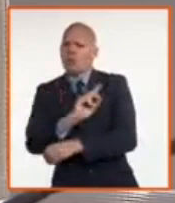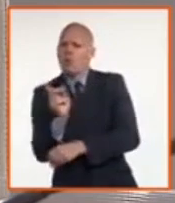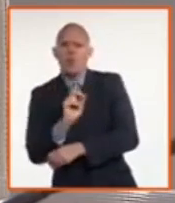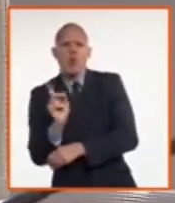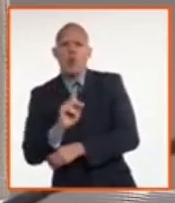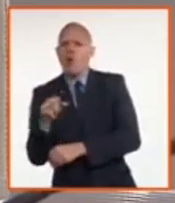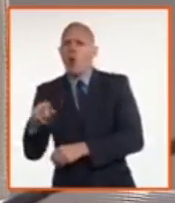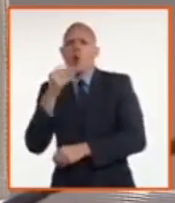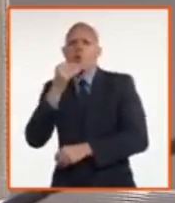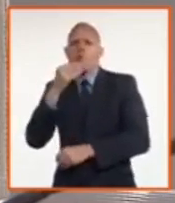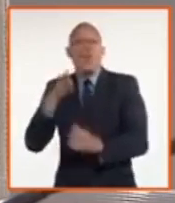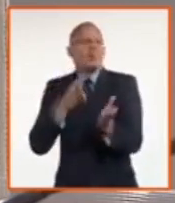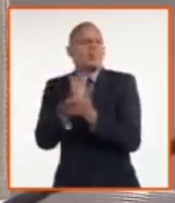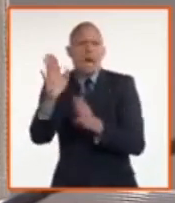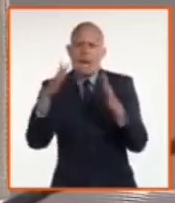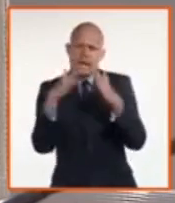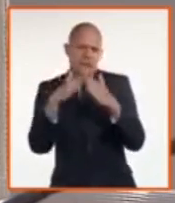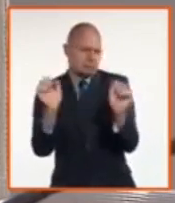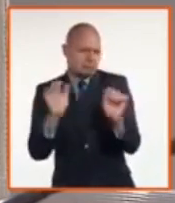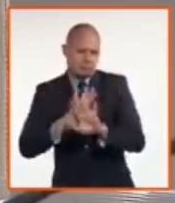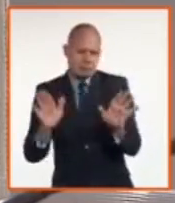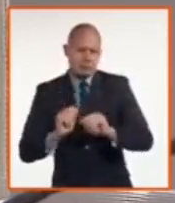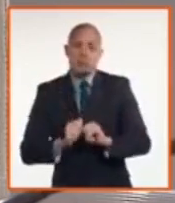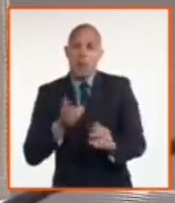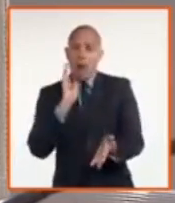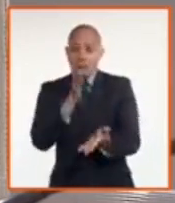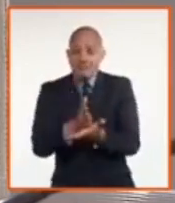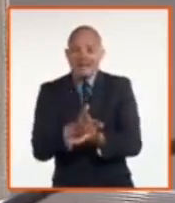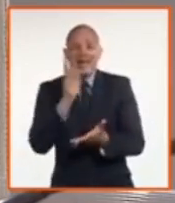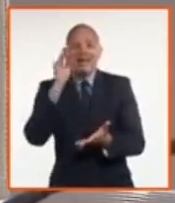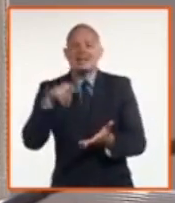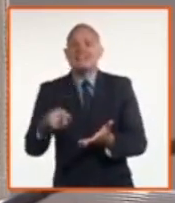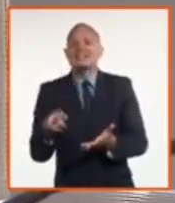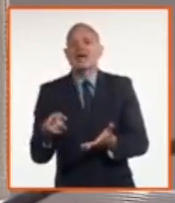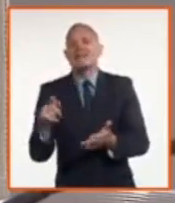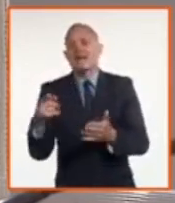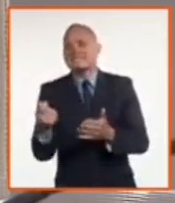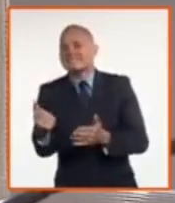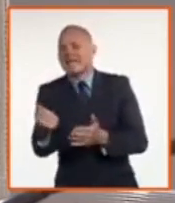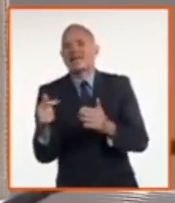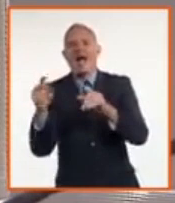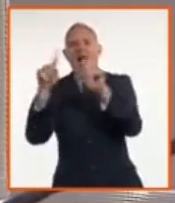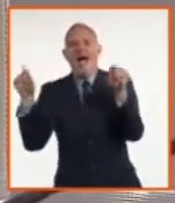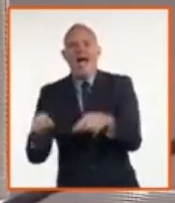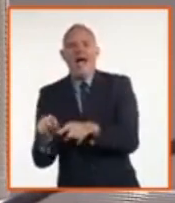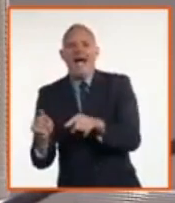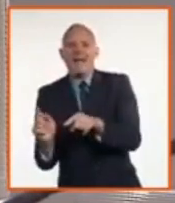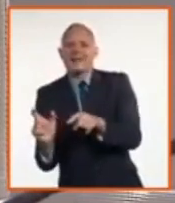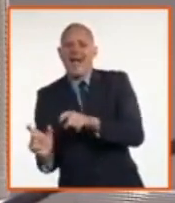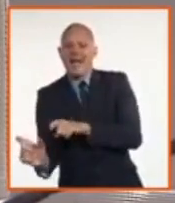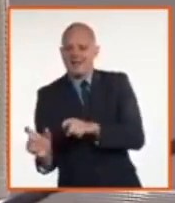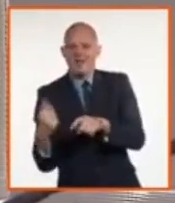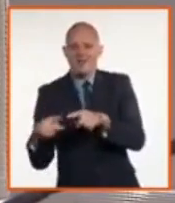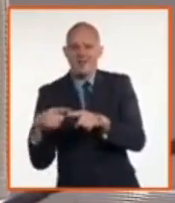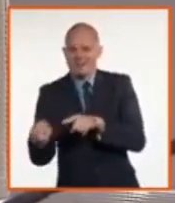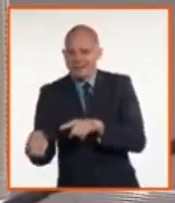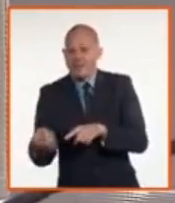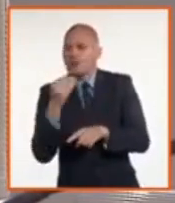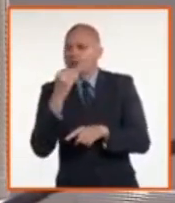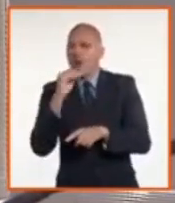decir que fundamentalmente pues como decía a compañeros joaquín fundamentalmente la moneda que se ha canjeado